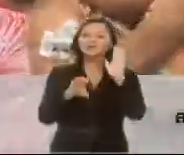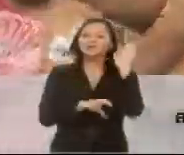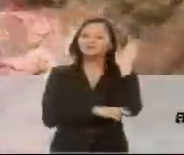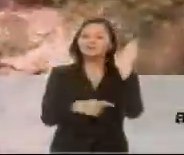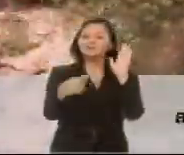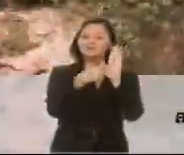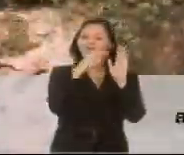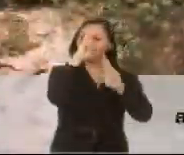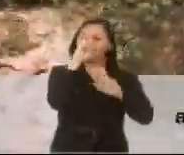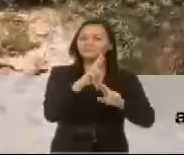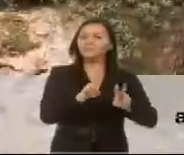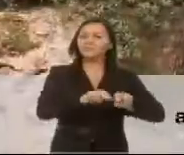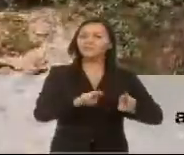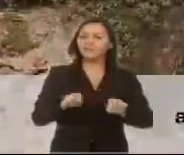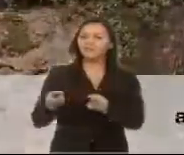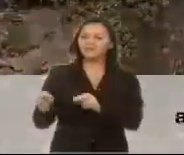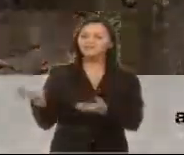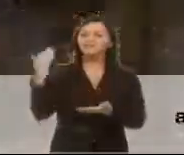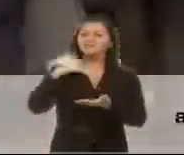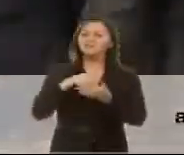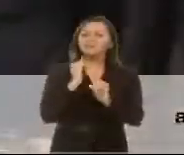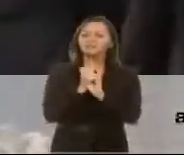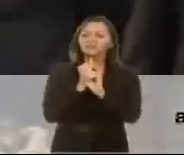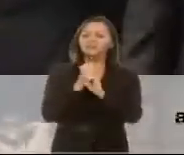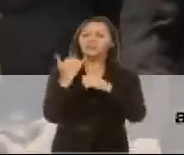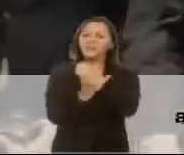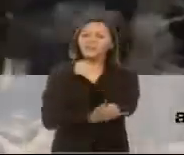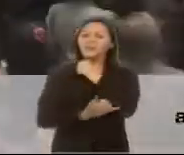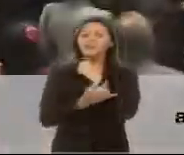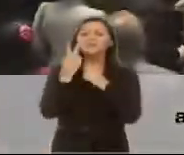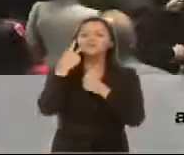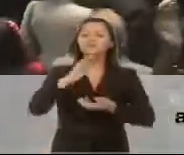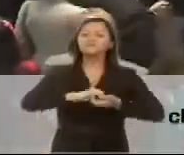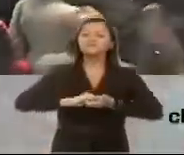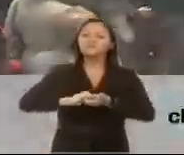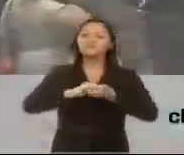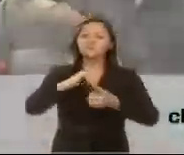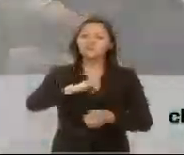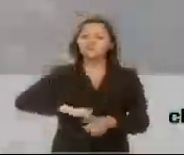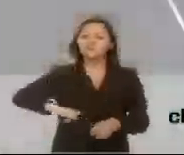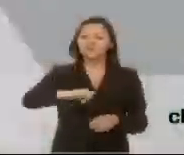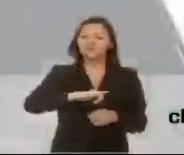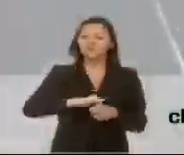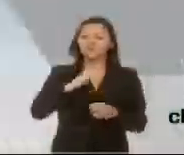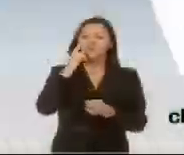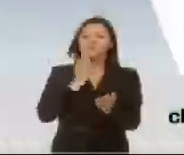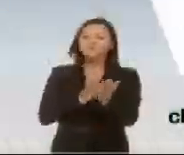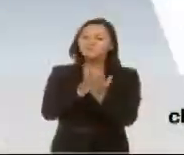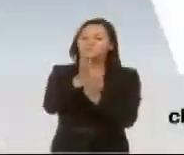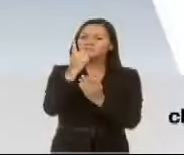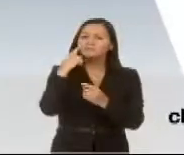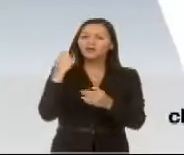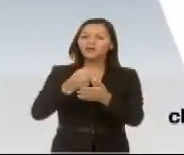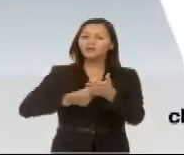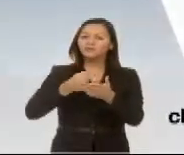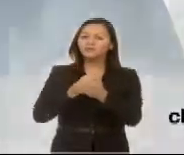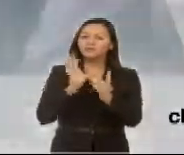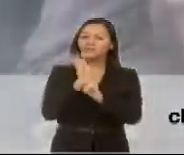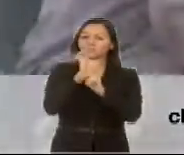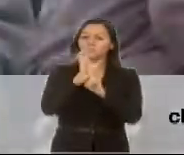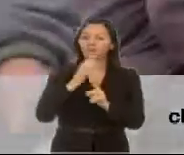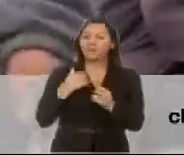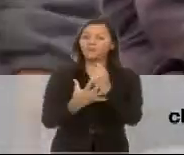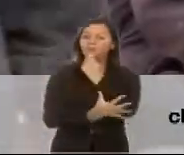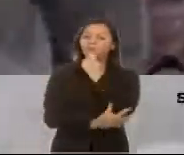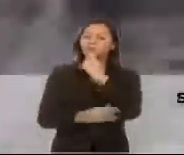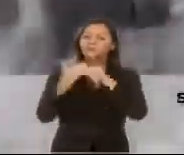a los ecuatorianos y a la naturaleza, a la reinstitucionalización del país y a la consolidación de la democracia como camino para combatir la